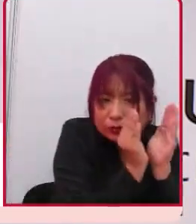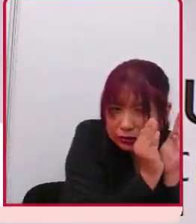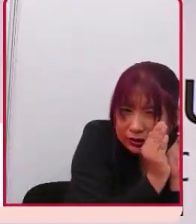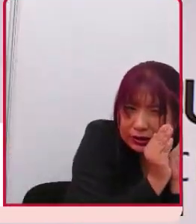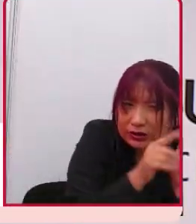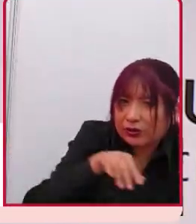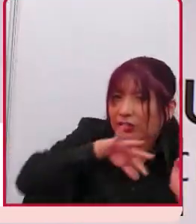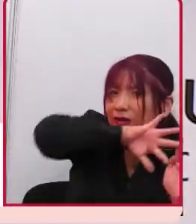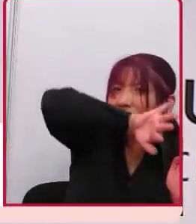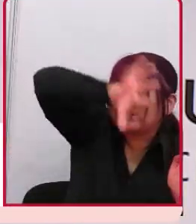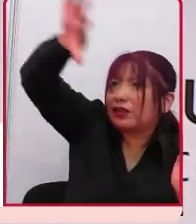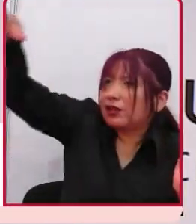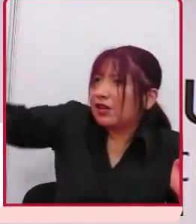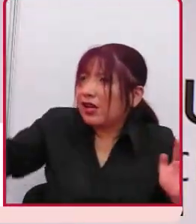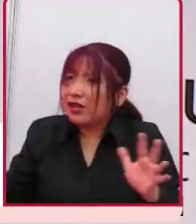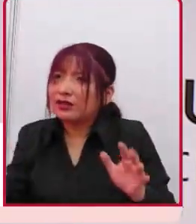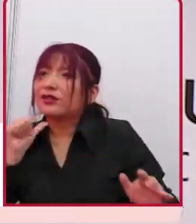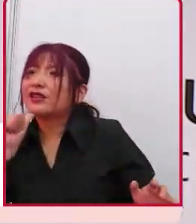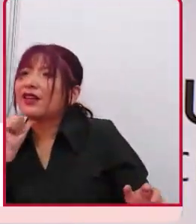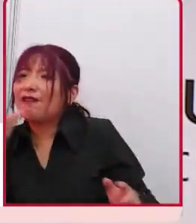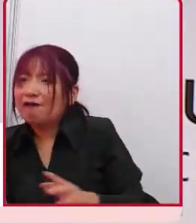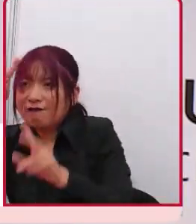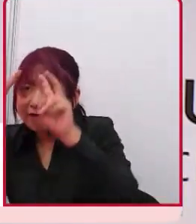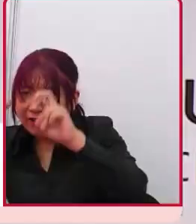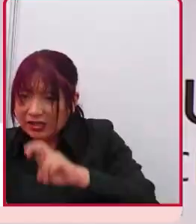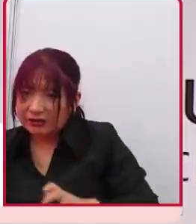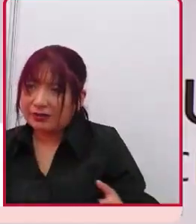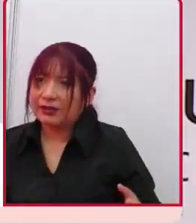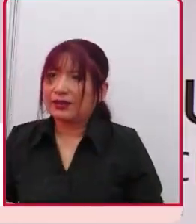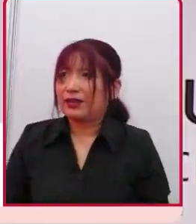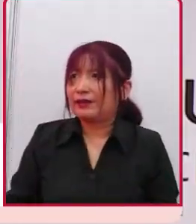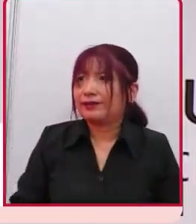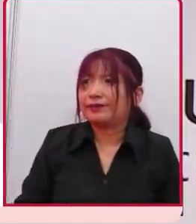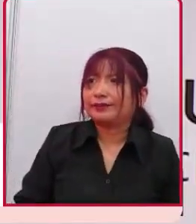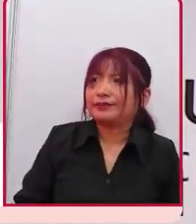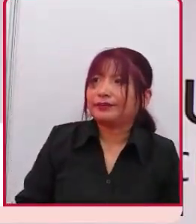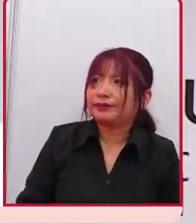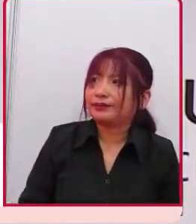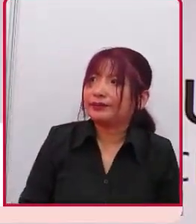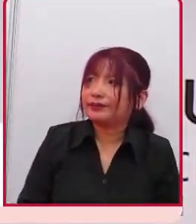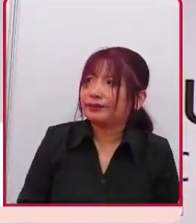decía que representa todavía los 2/3 para seguir explorándose.